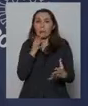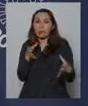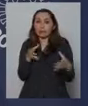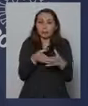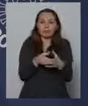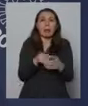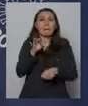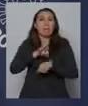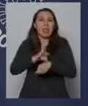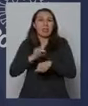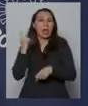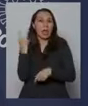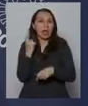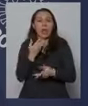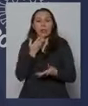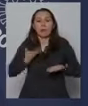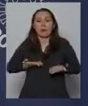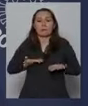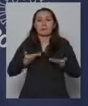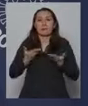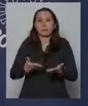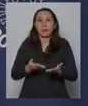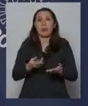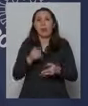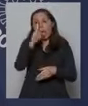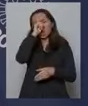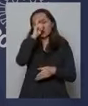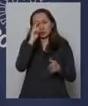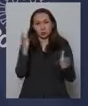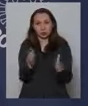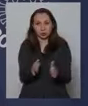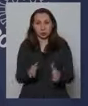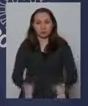los médicos generales que atienden también en la atención primaria.